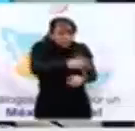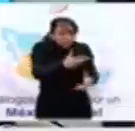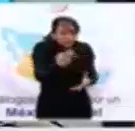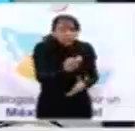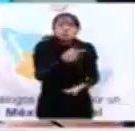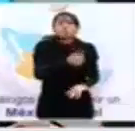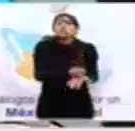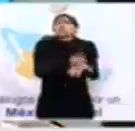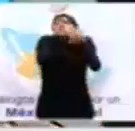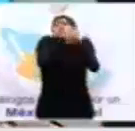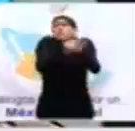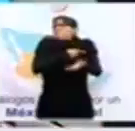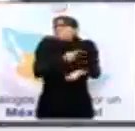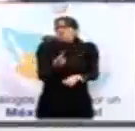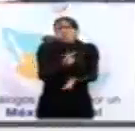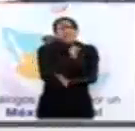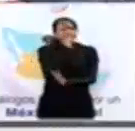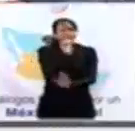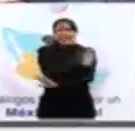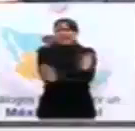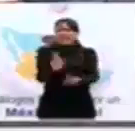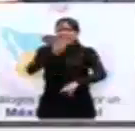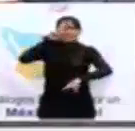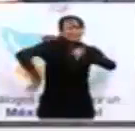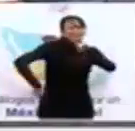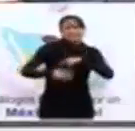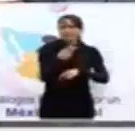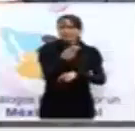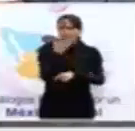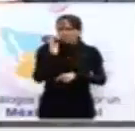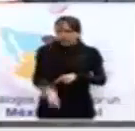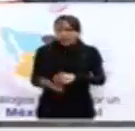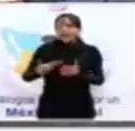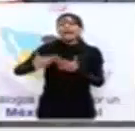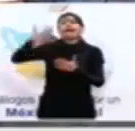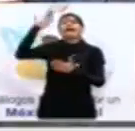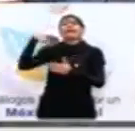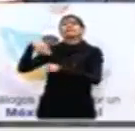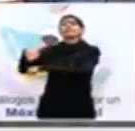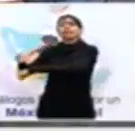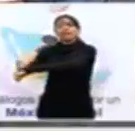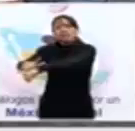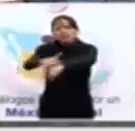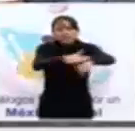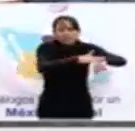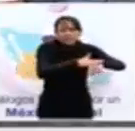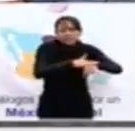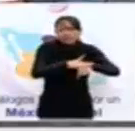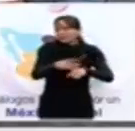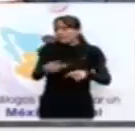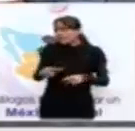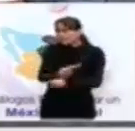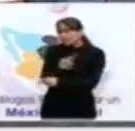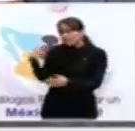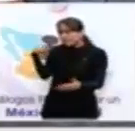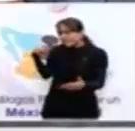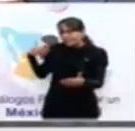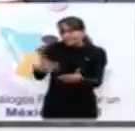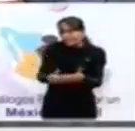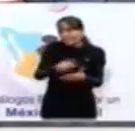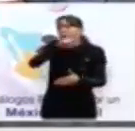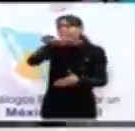productiva que no fuera el campo, y en ese sentido. Revisen ustedes ahora la expulsión de mexicanos hacia Estados